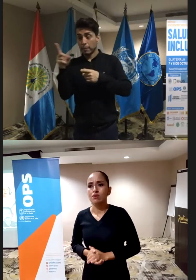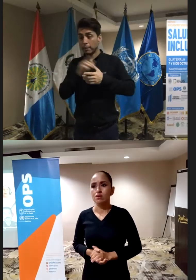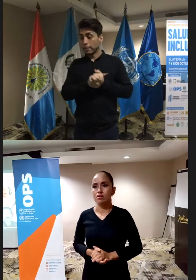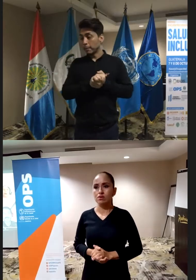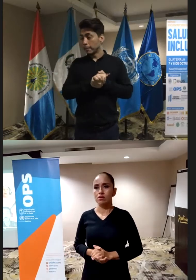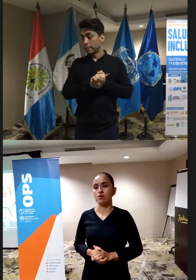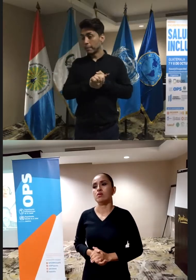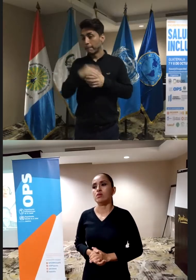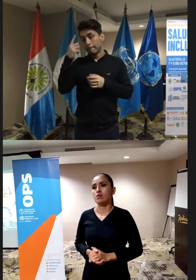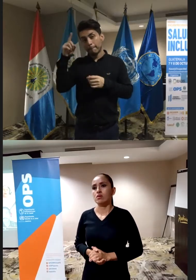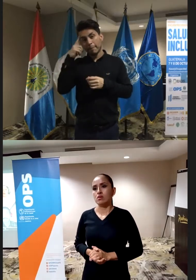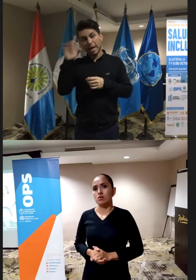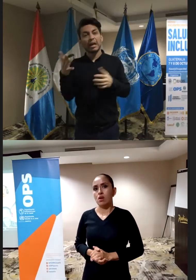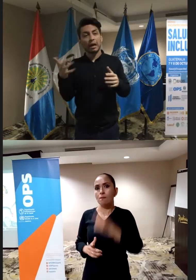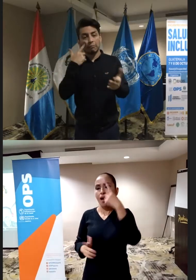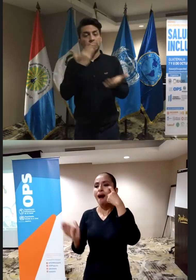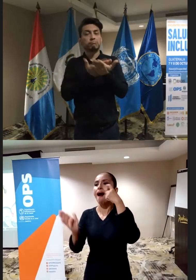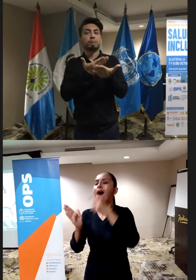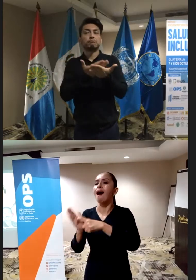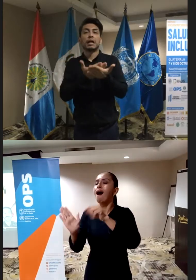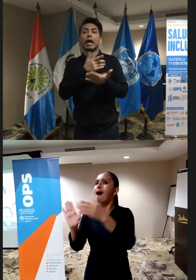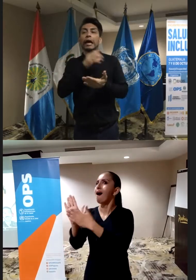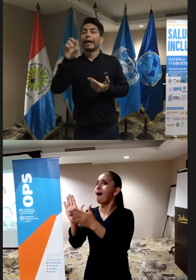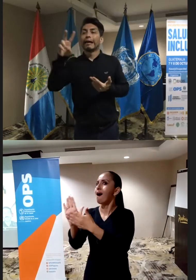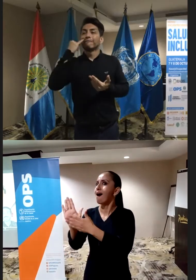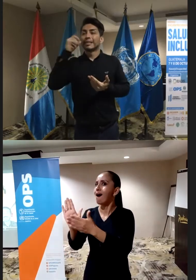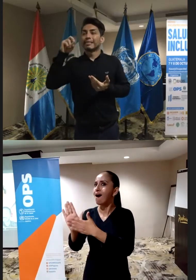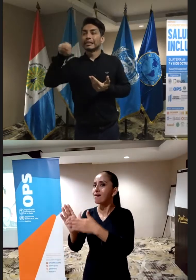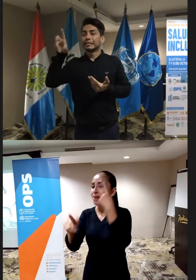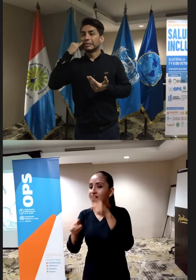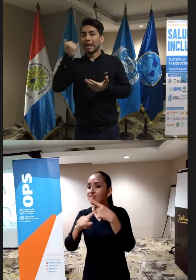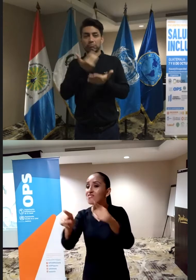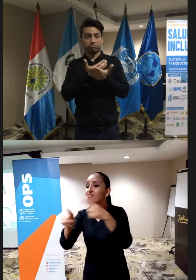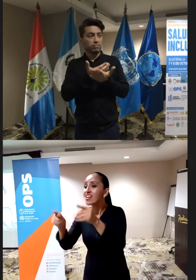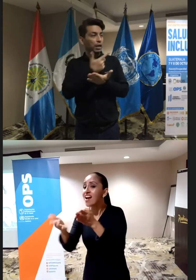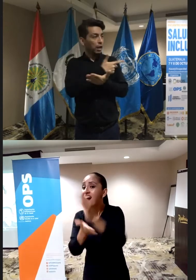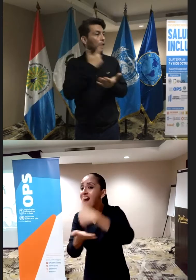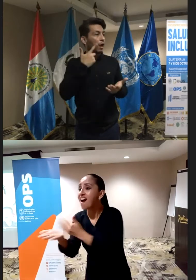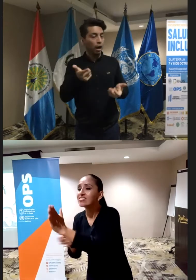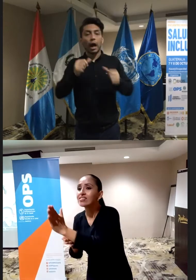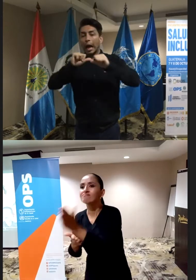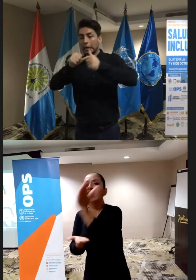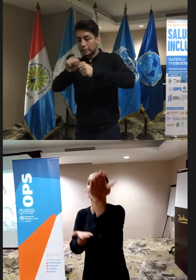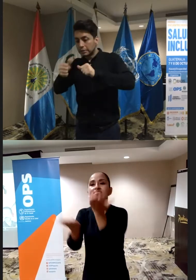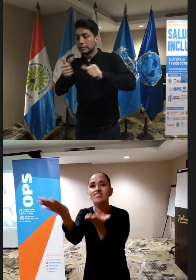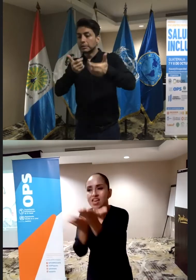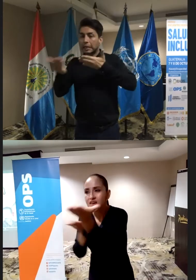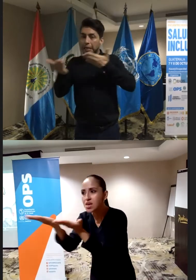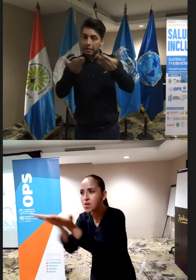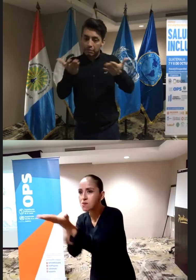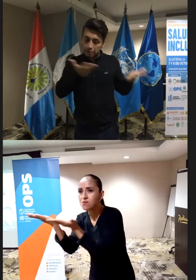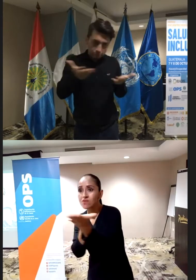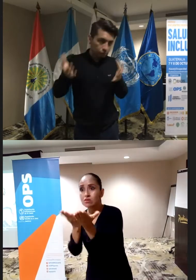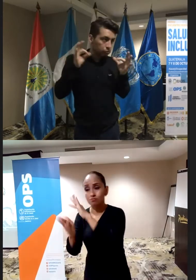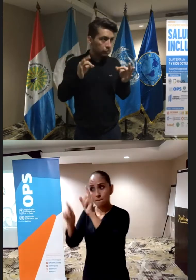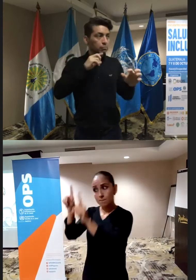que sea una evidencia también de la diferencia de acceso a servicios, es decir, con otras